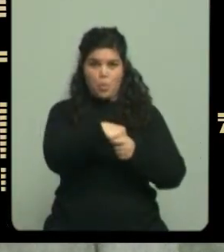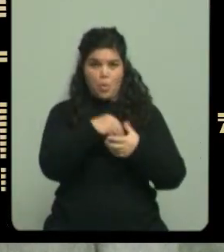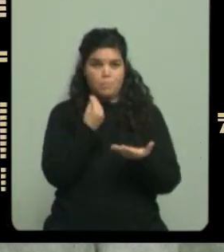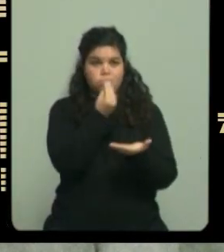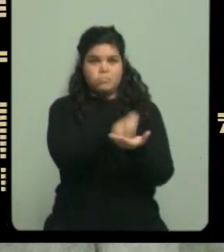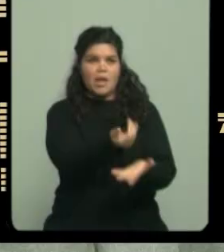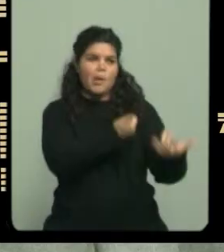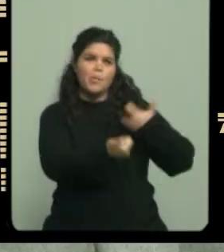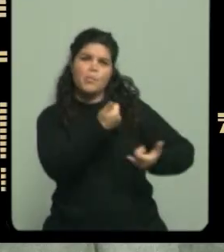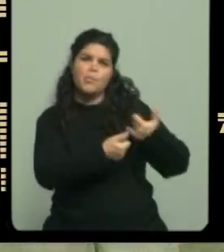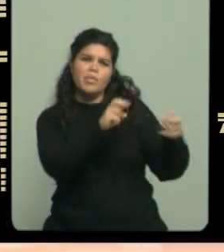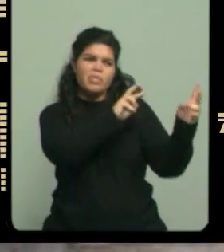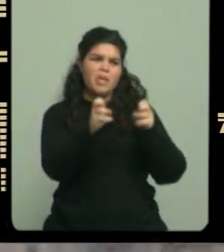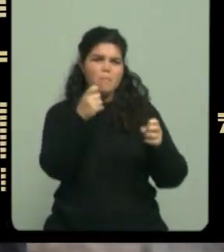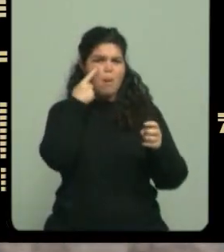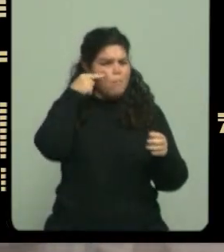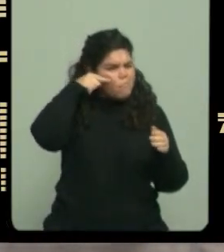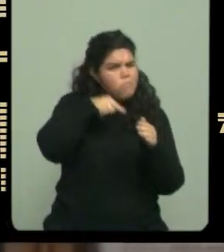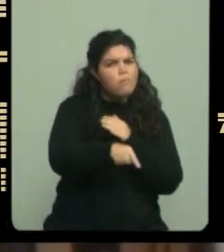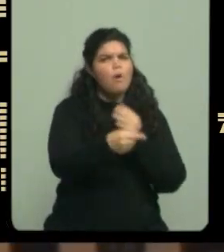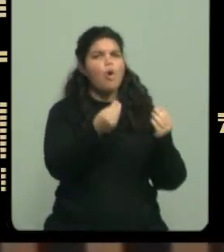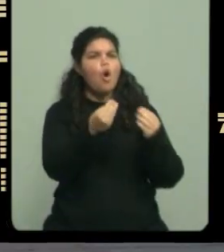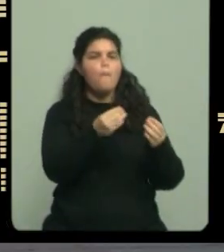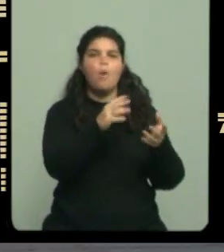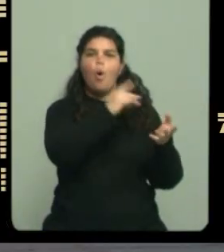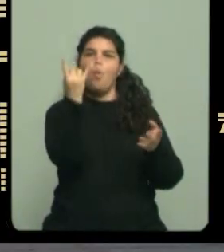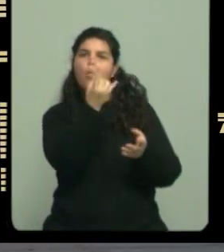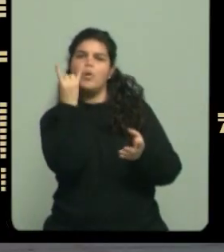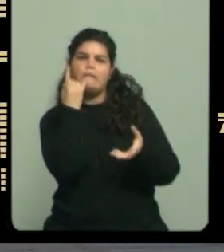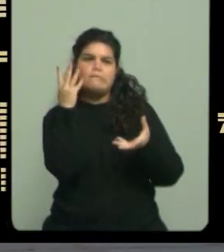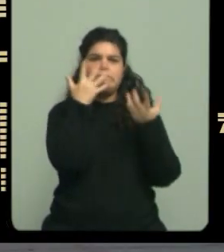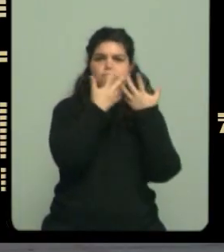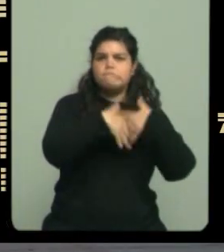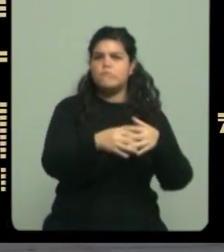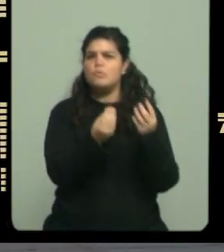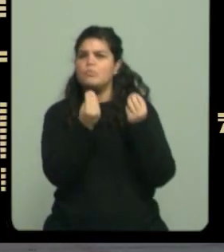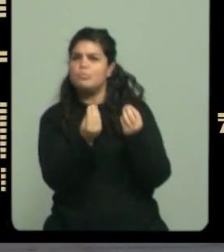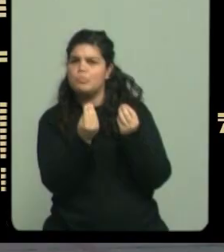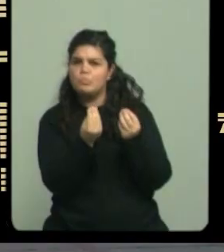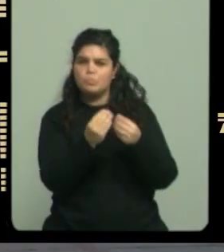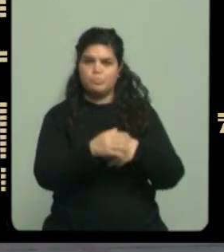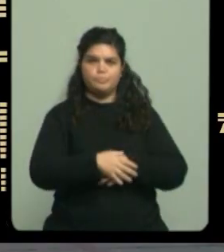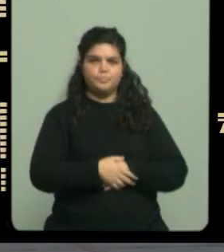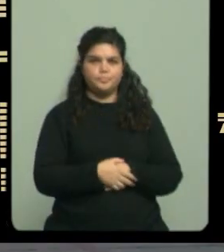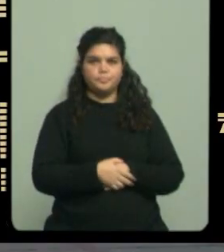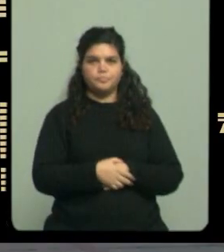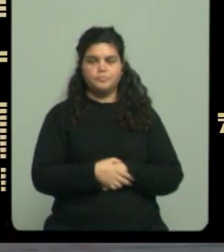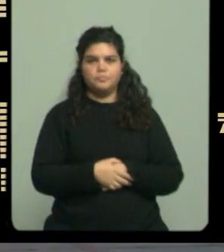para entender más sobre este tema y para conocer cómo lo trabajan en el ámbito universitario.